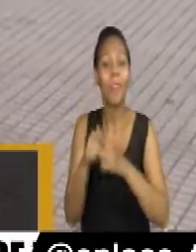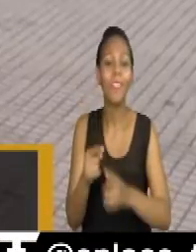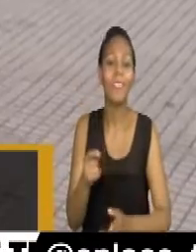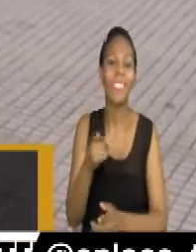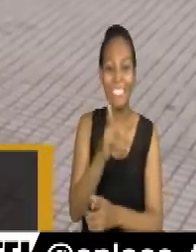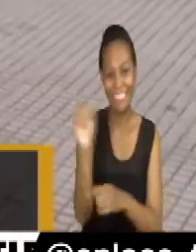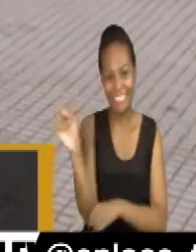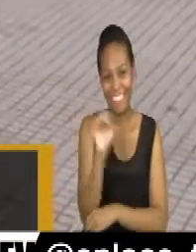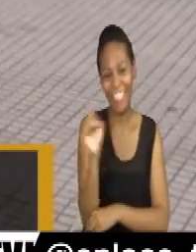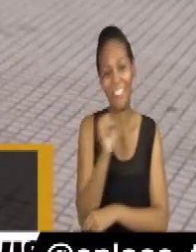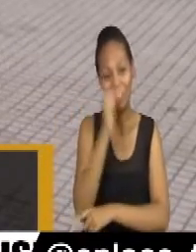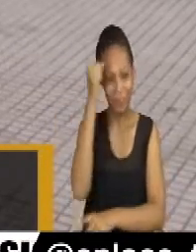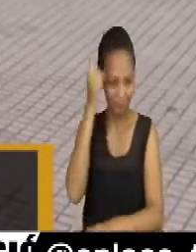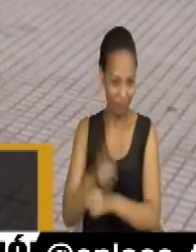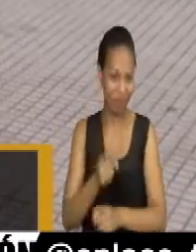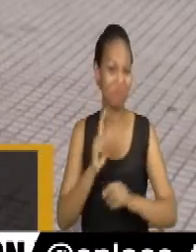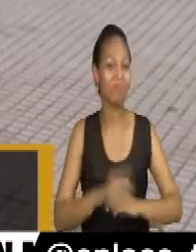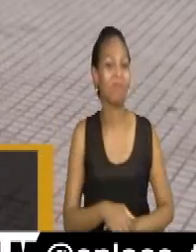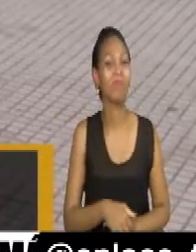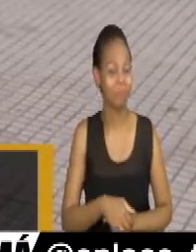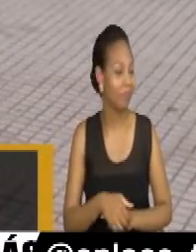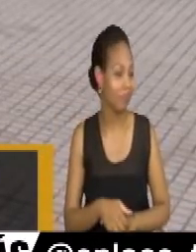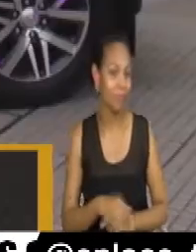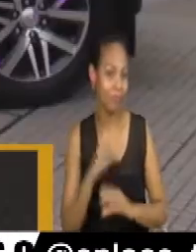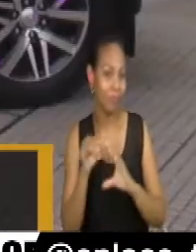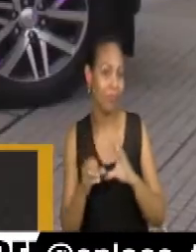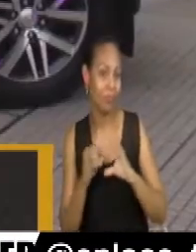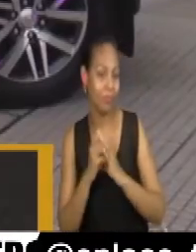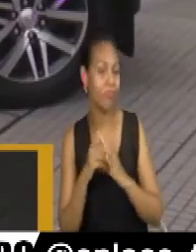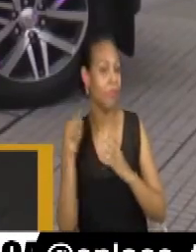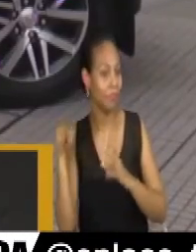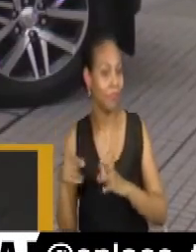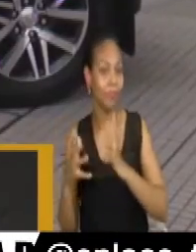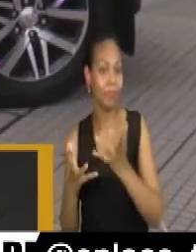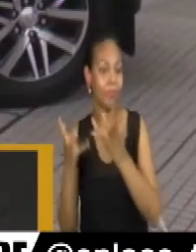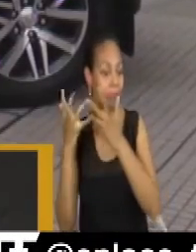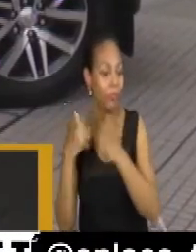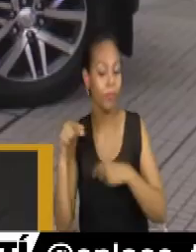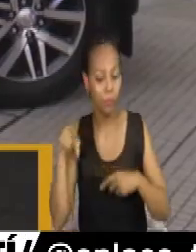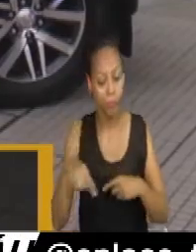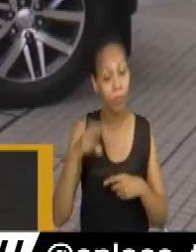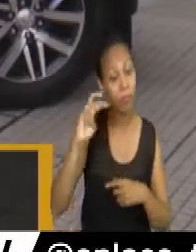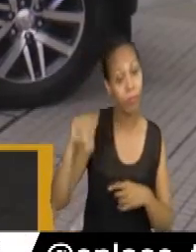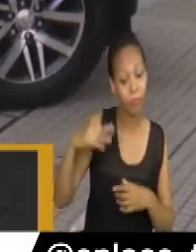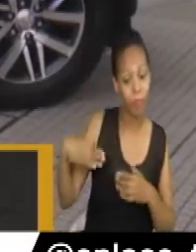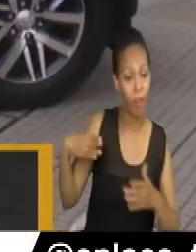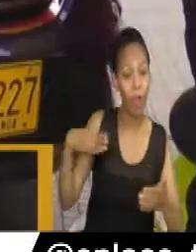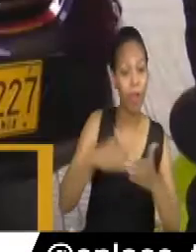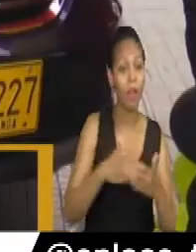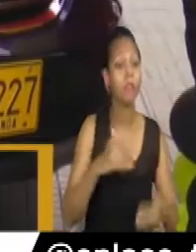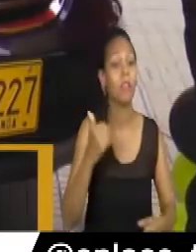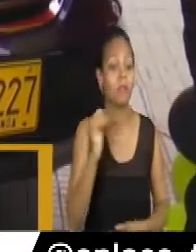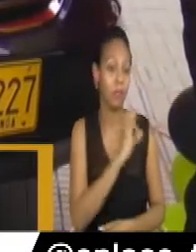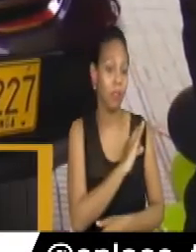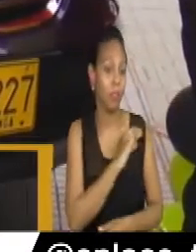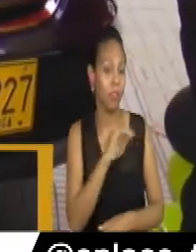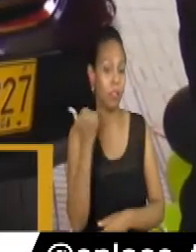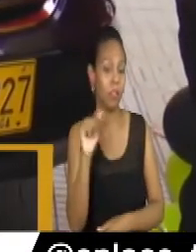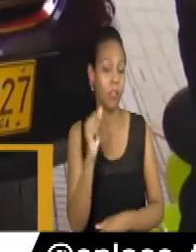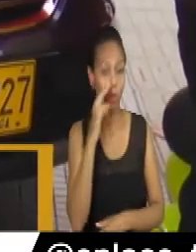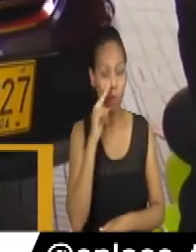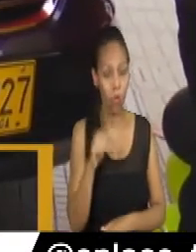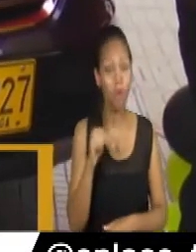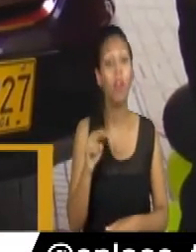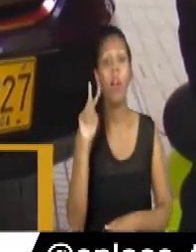estamos en el acceso 2 del Centro Comercial y Empresarial San Silvestre, desde hoy miércoles hasta el sábado 10 de junio, horario 2